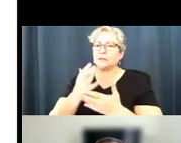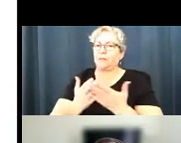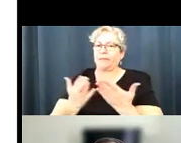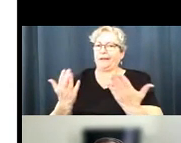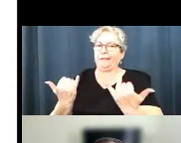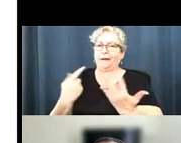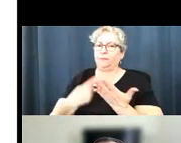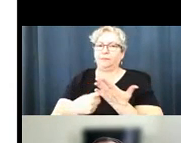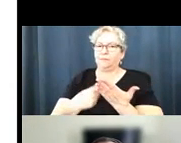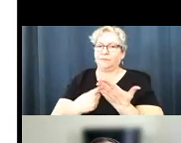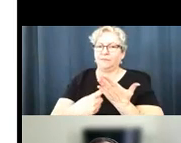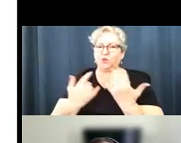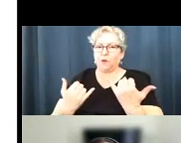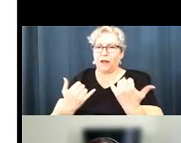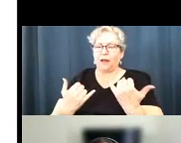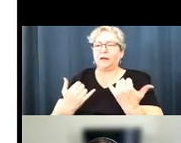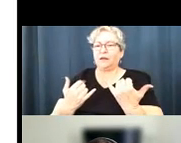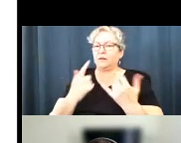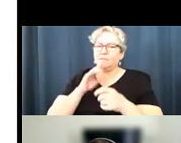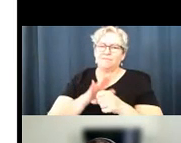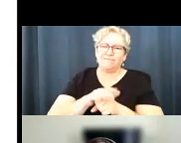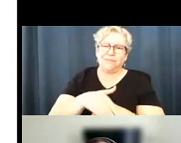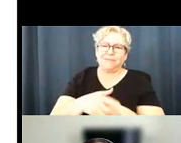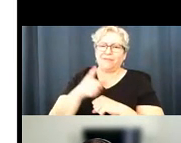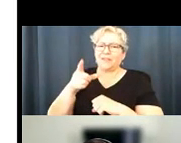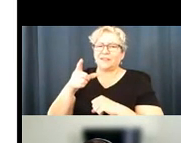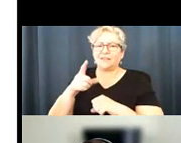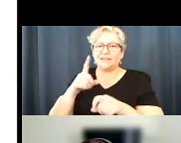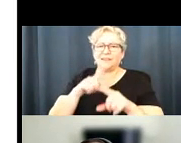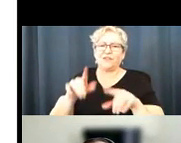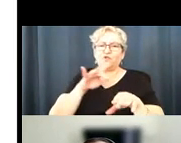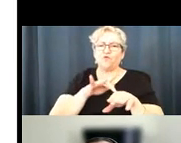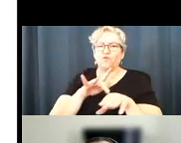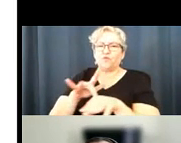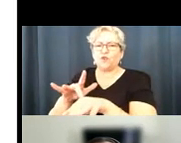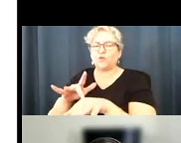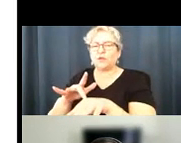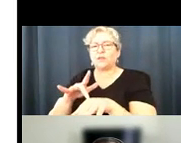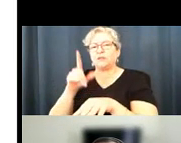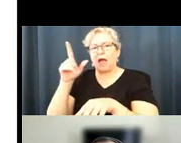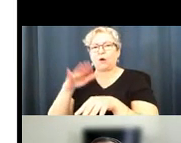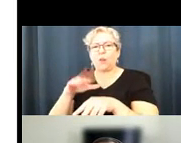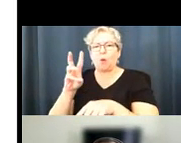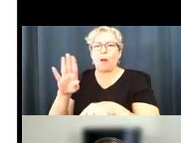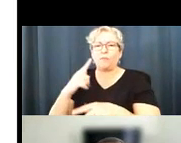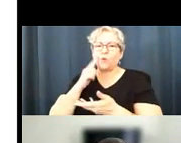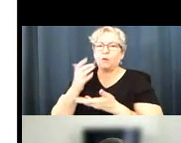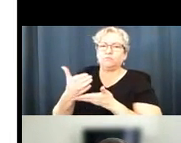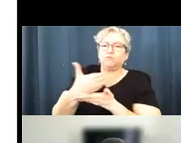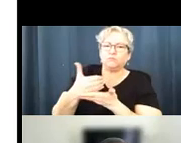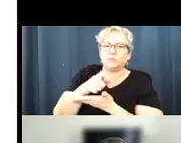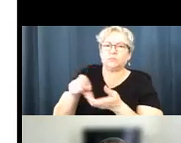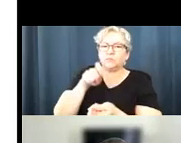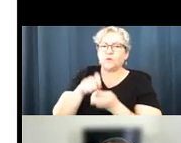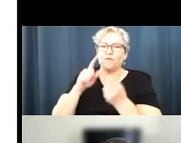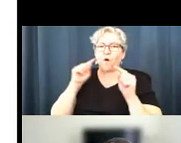cosas que no pudimos hablar en el día de hoy, hay muchos de estos recursos y recopilaciones en